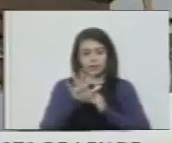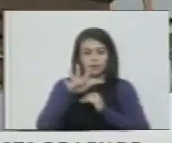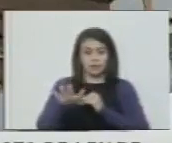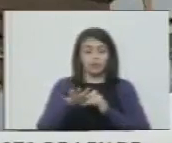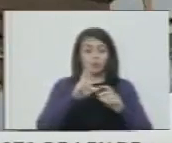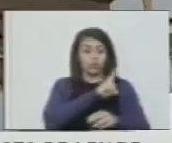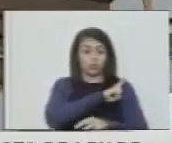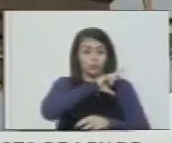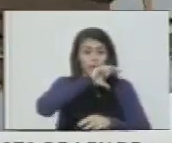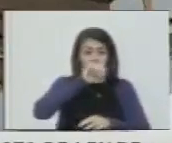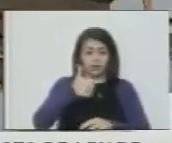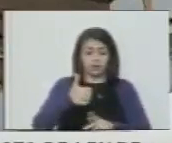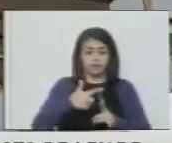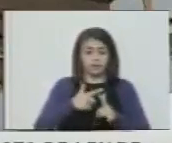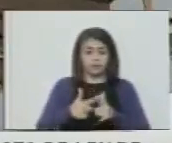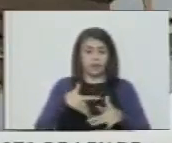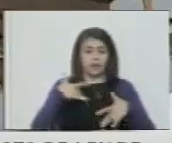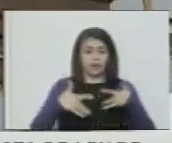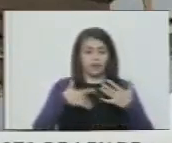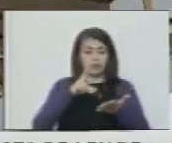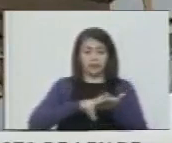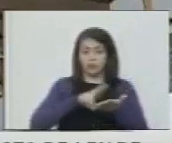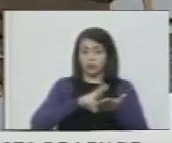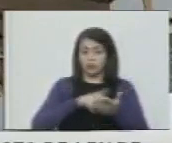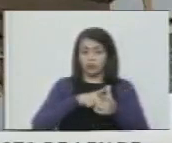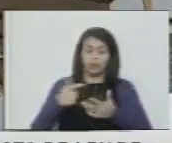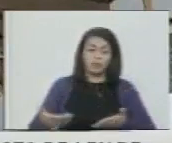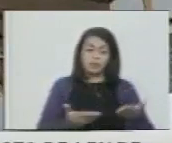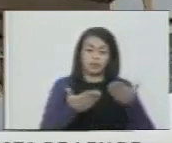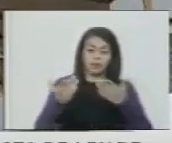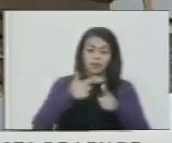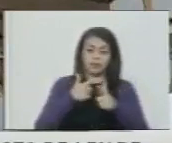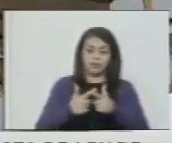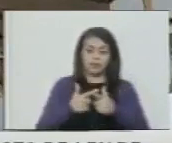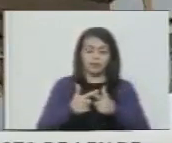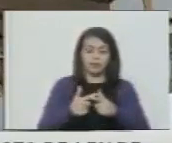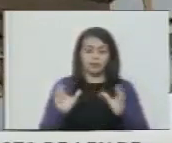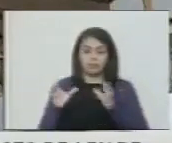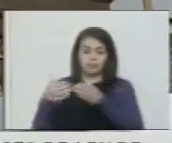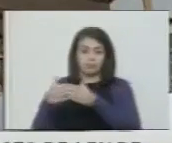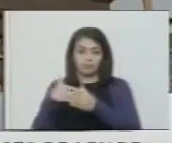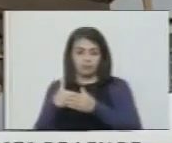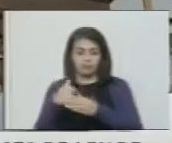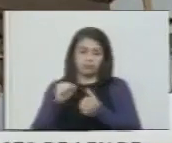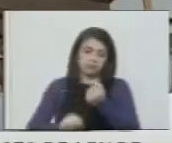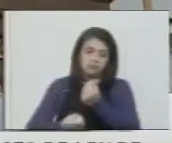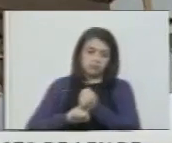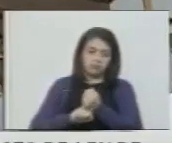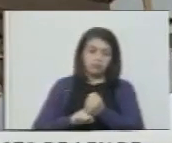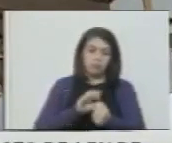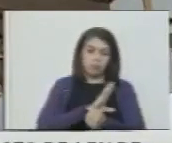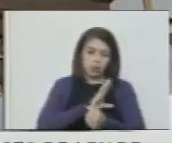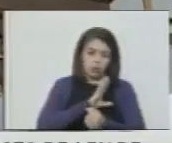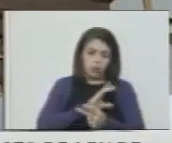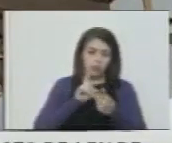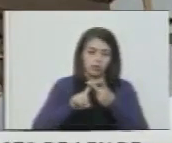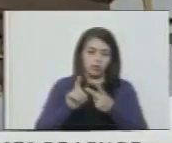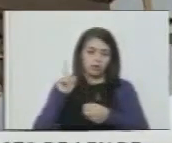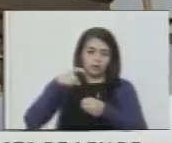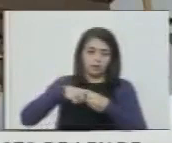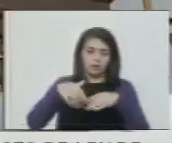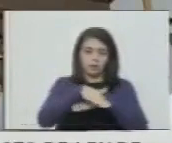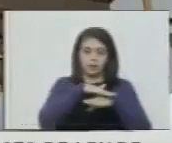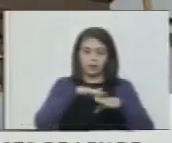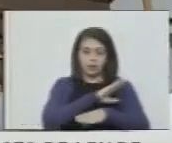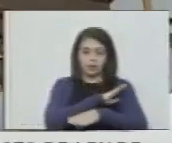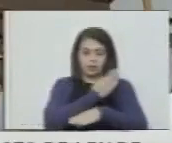La superintendencia de la actividad aseguradora es un servicio desconcentrado, funcionalmente con patrimonio propio, adscrito al